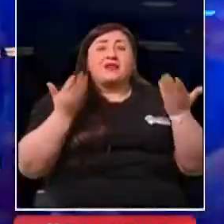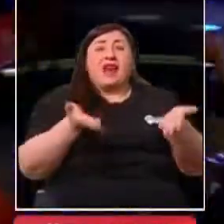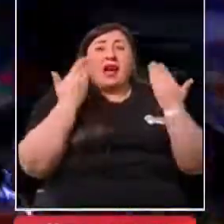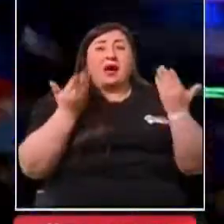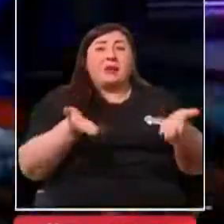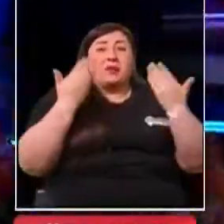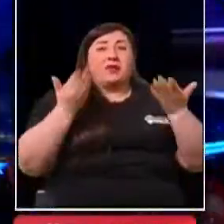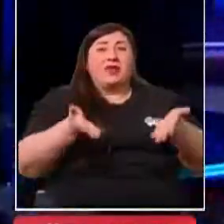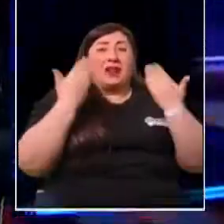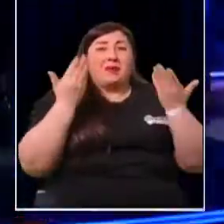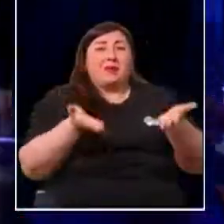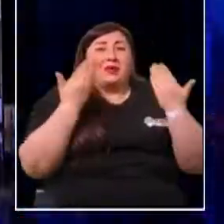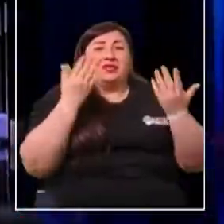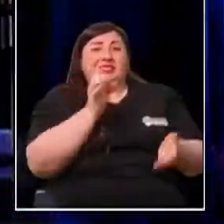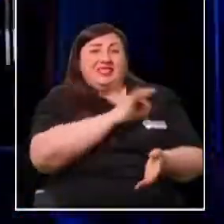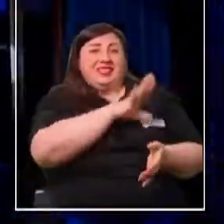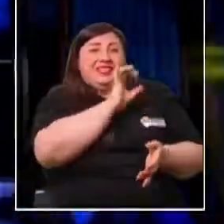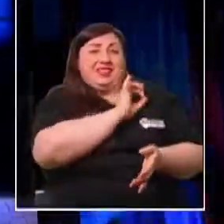chilenos!